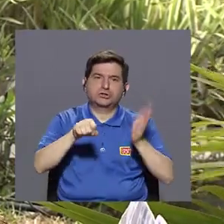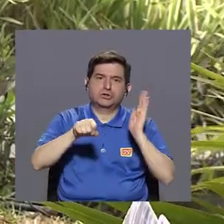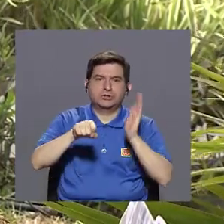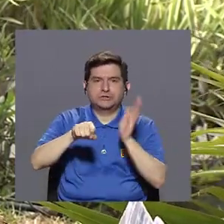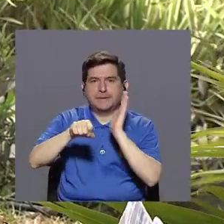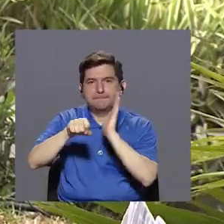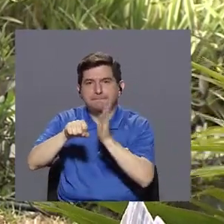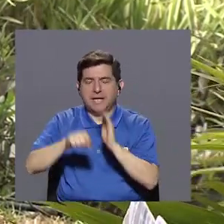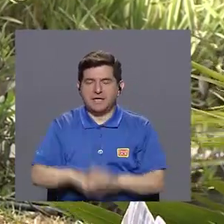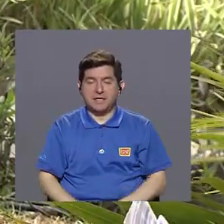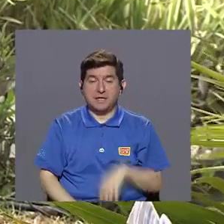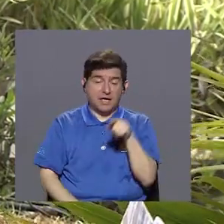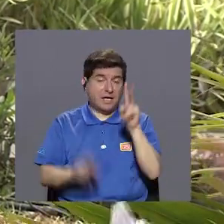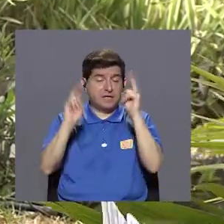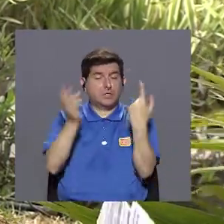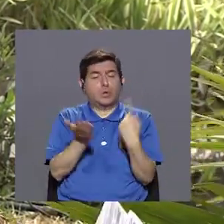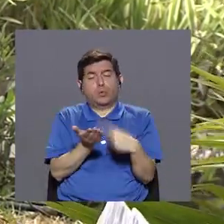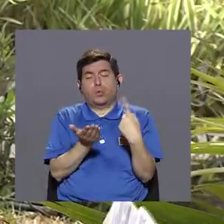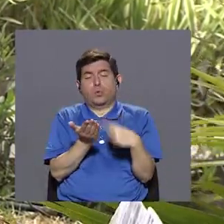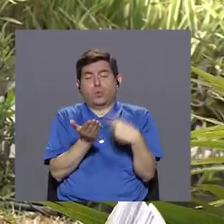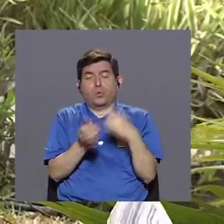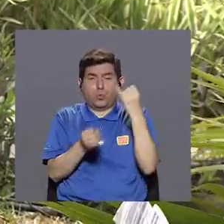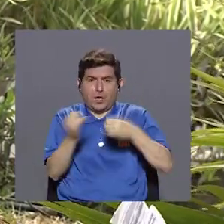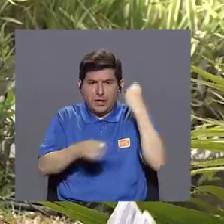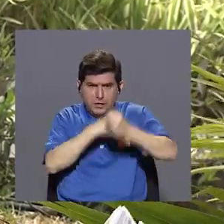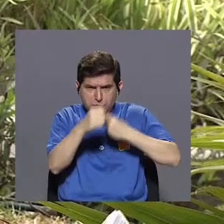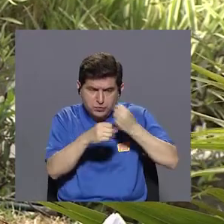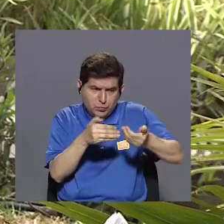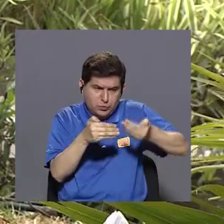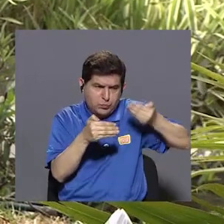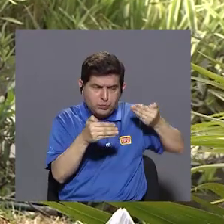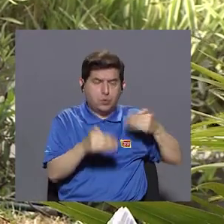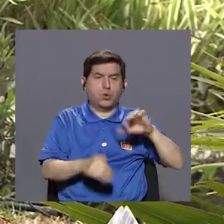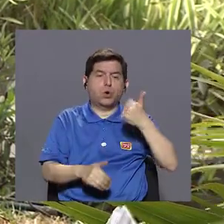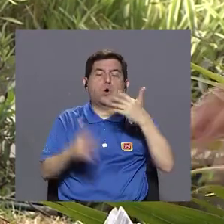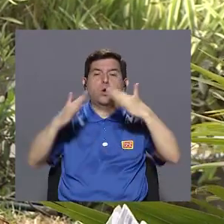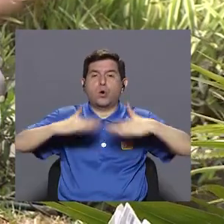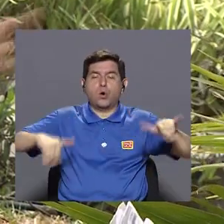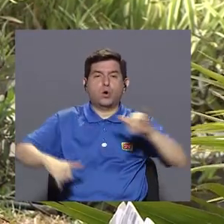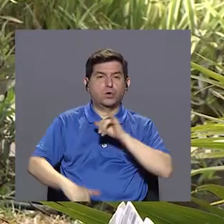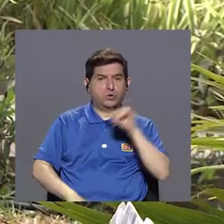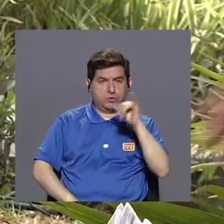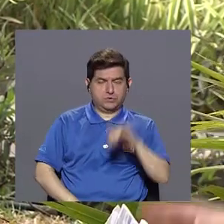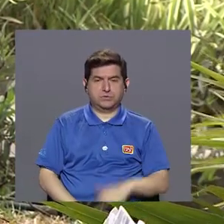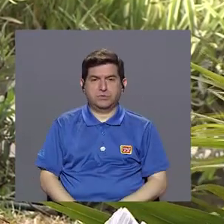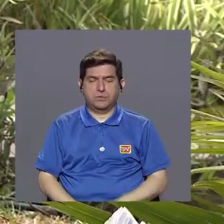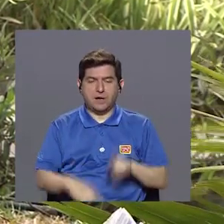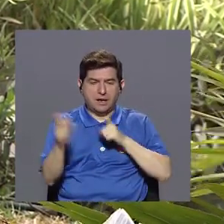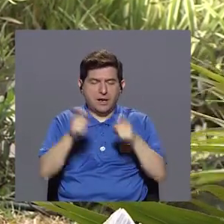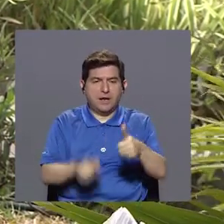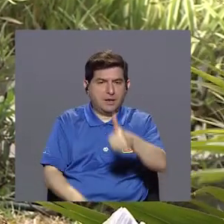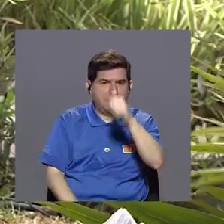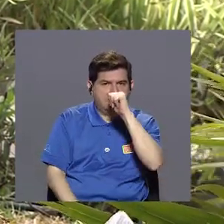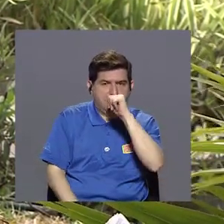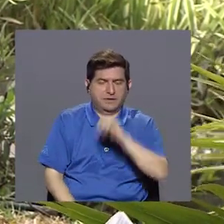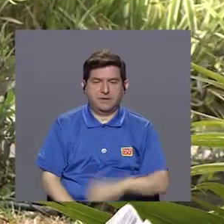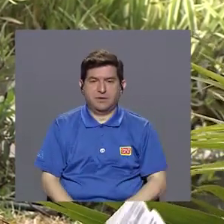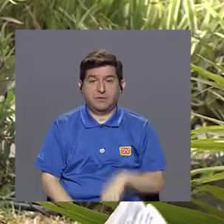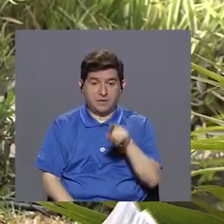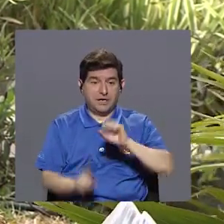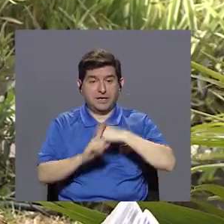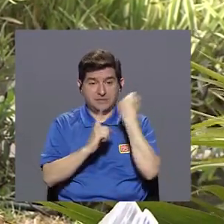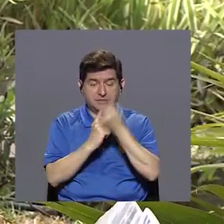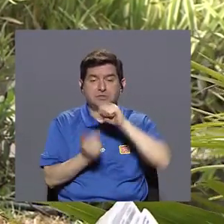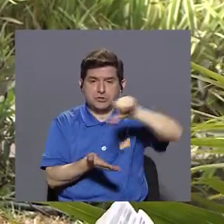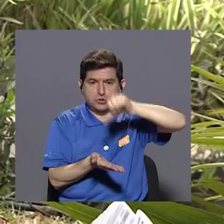sido un tema muy conversado en los últimos años, y otros espacios también, digamos, el manejo de aguas y